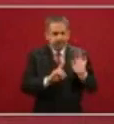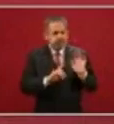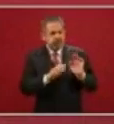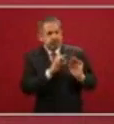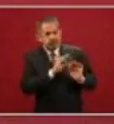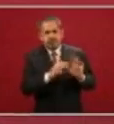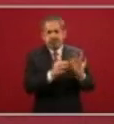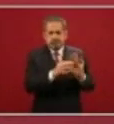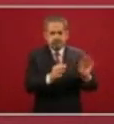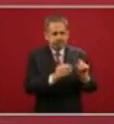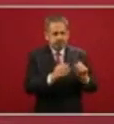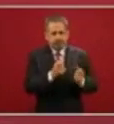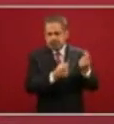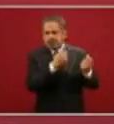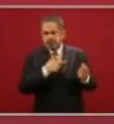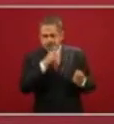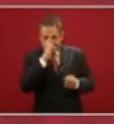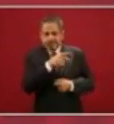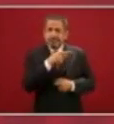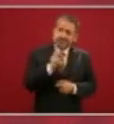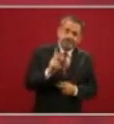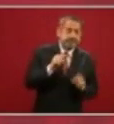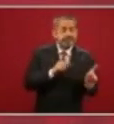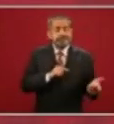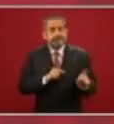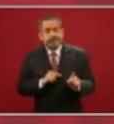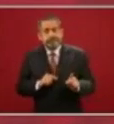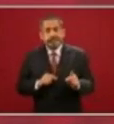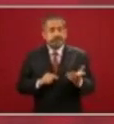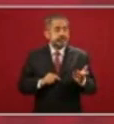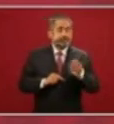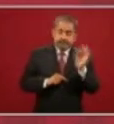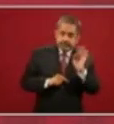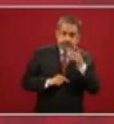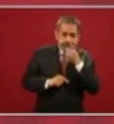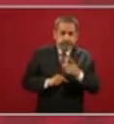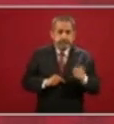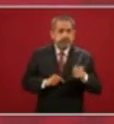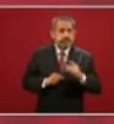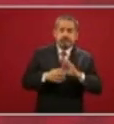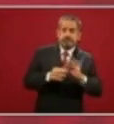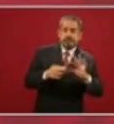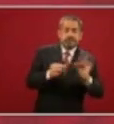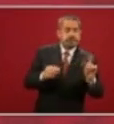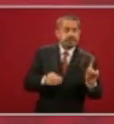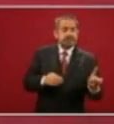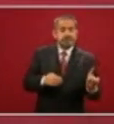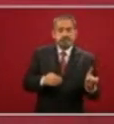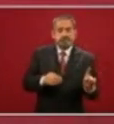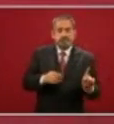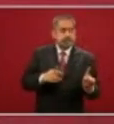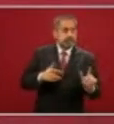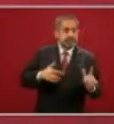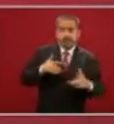autorizadas, muy respetables, que posiblemente motivadas por esta